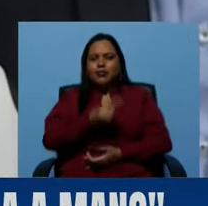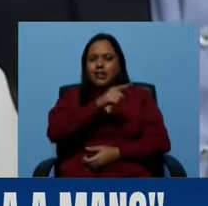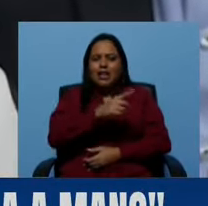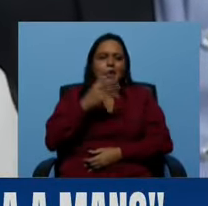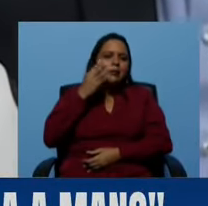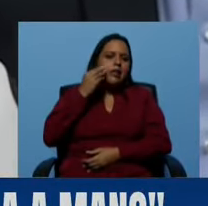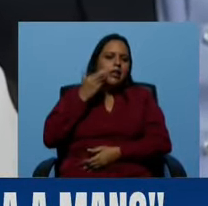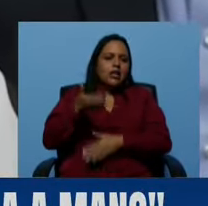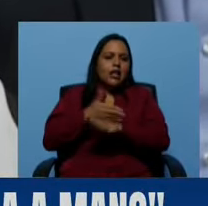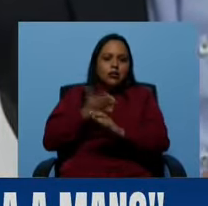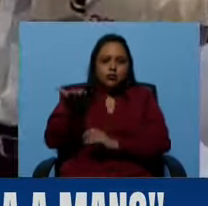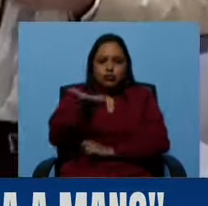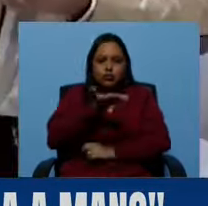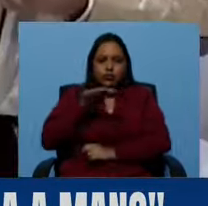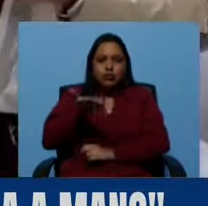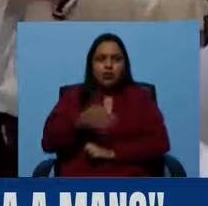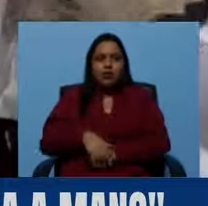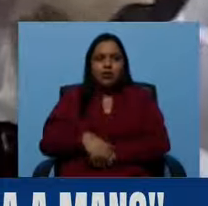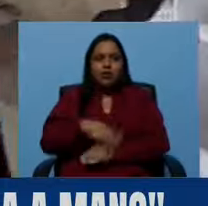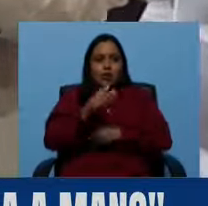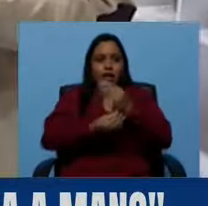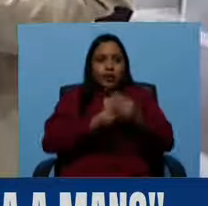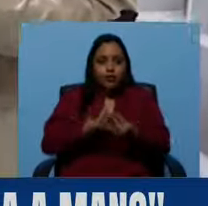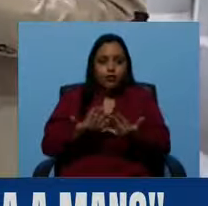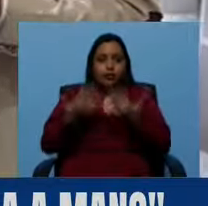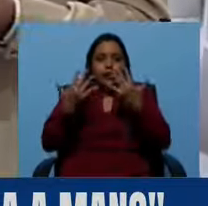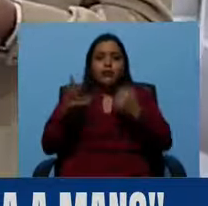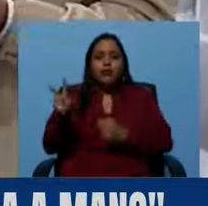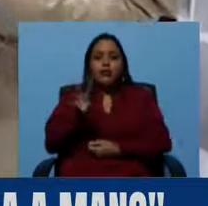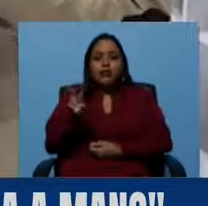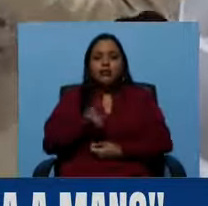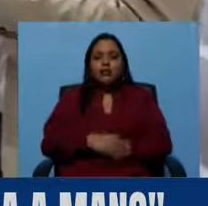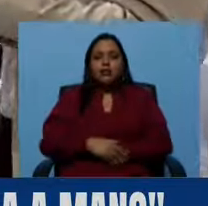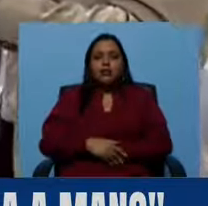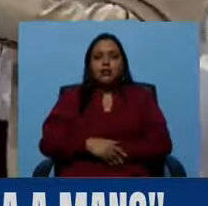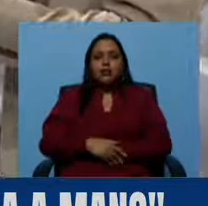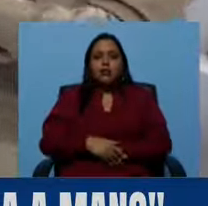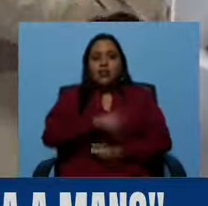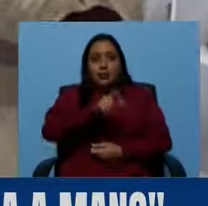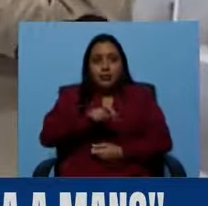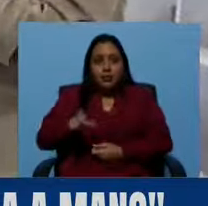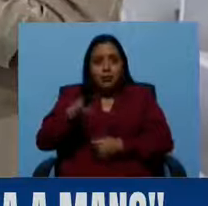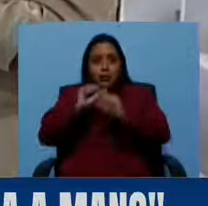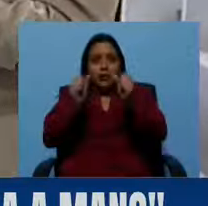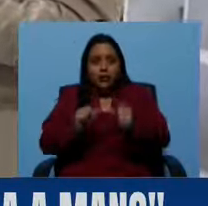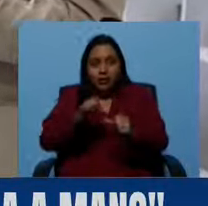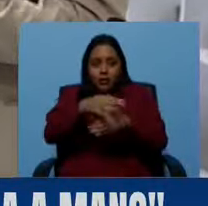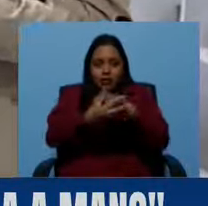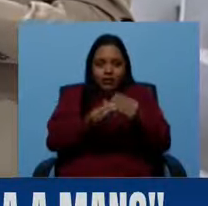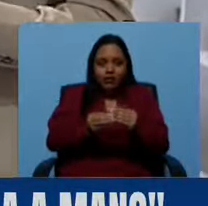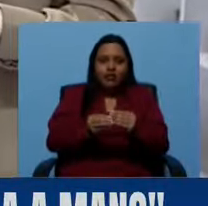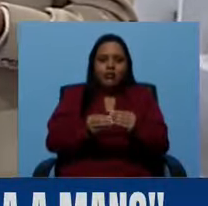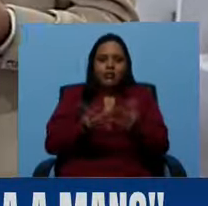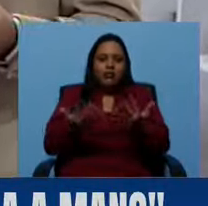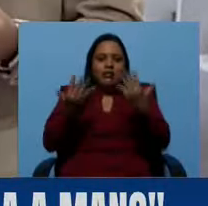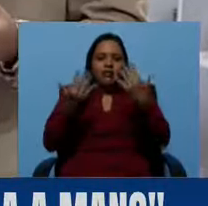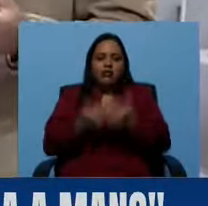experiencia que han tenido ustedes con el hecho en Venezuela y los artesanos hechos a mano, para